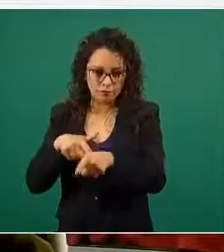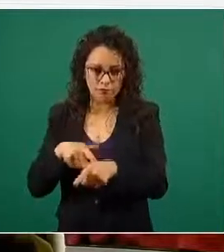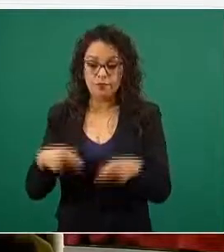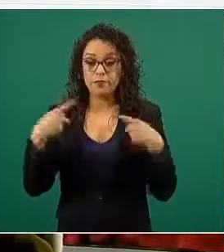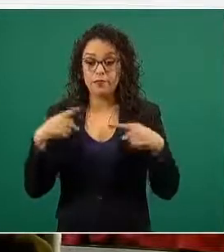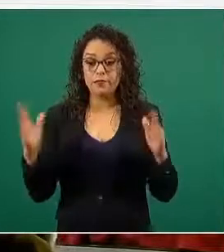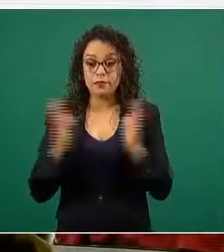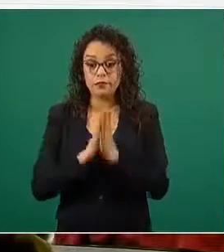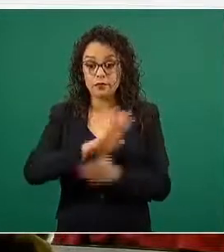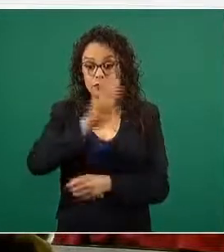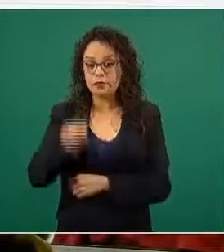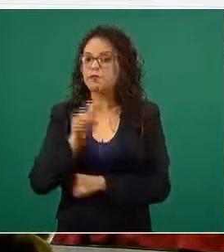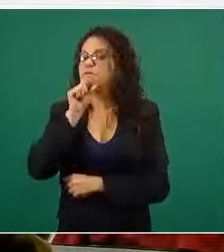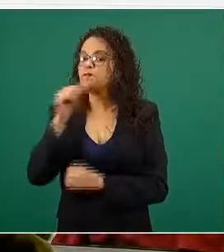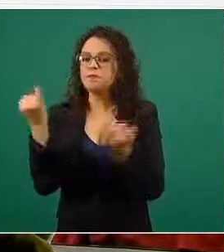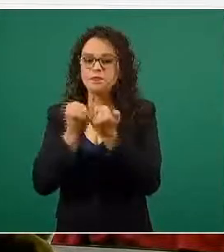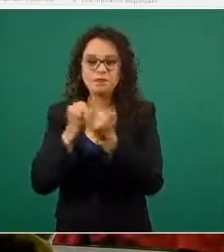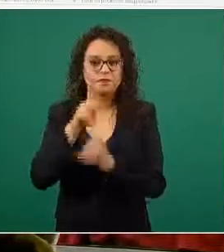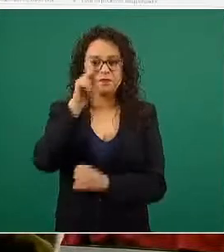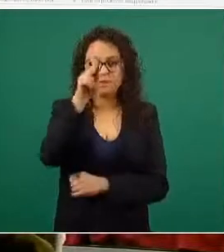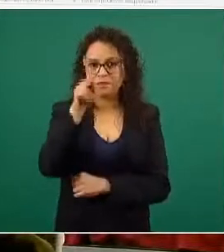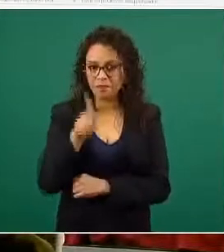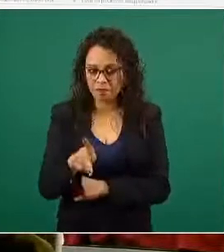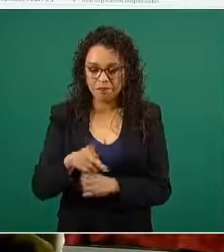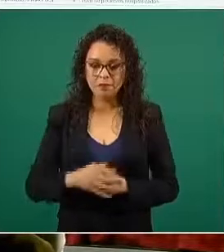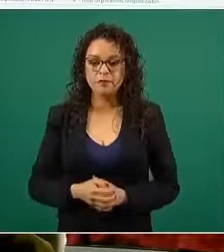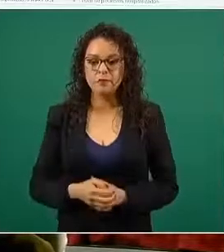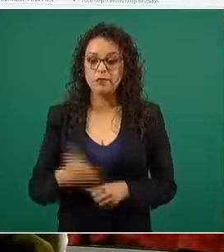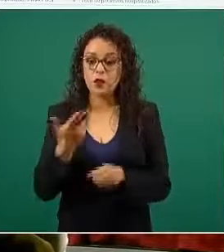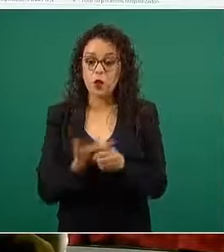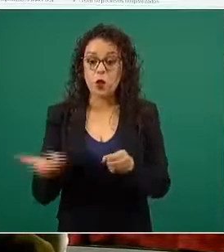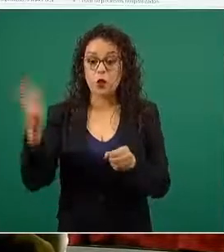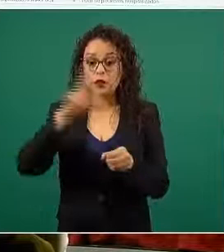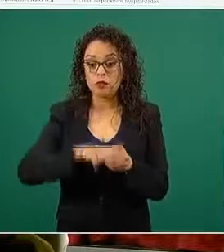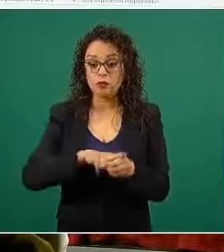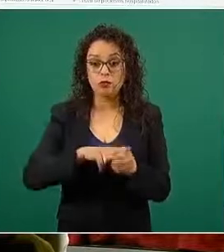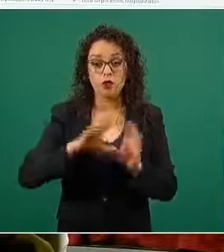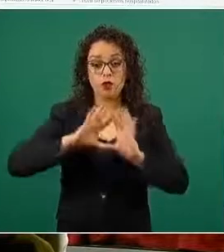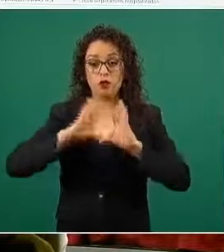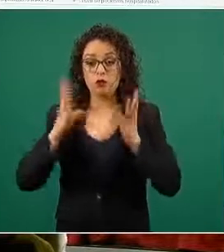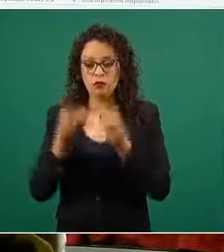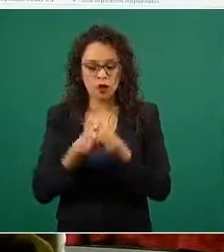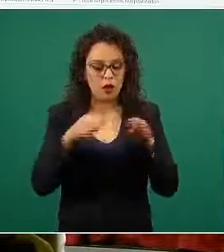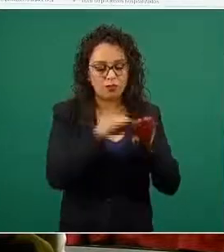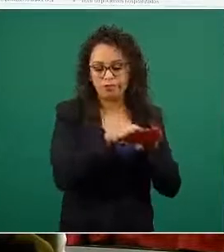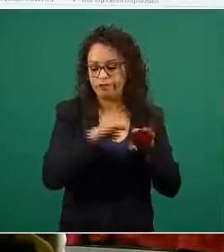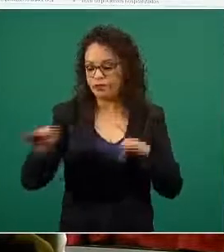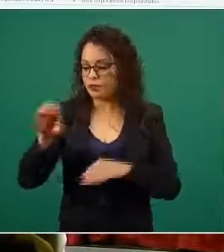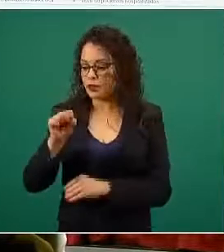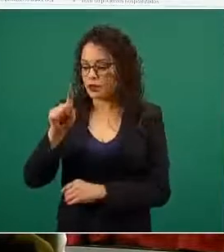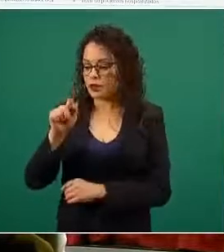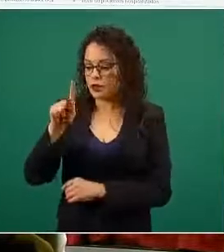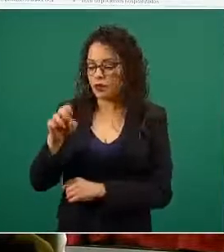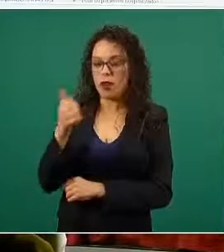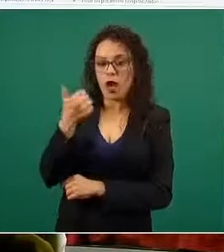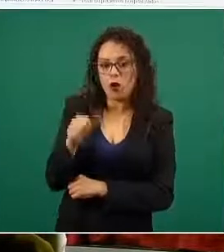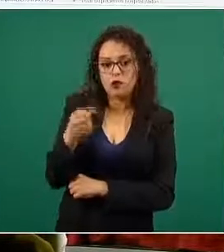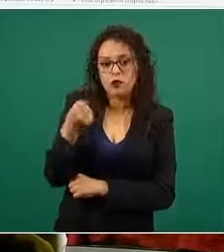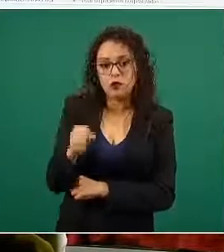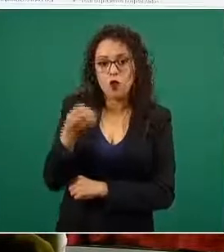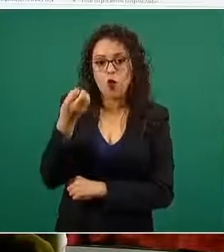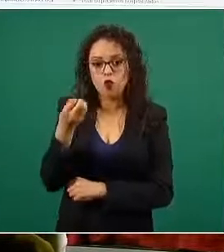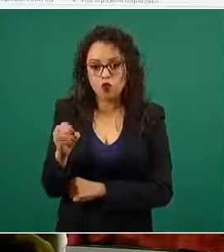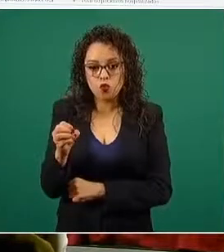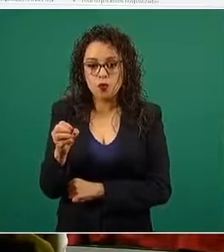están en el mismo patrón. La siguiente, las hospitalizaciones en general en meseta durante todo agosto, septiembre,